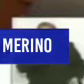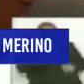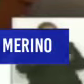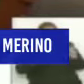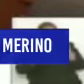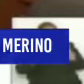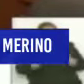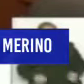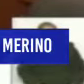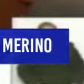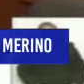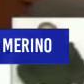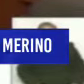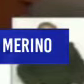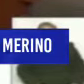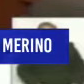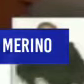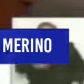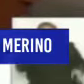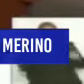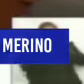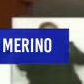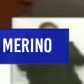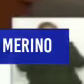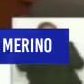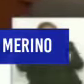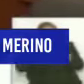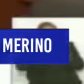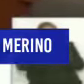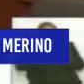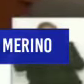Pero, de la misma manera,